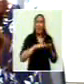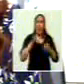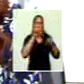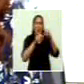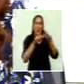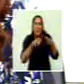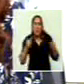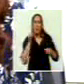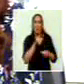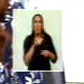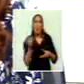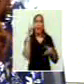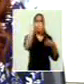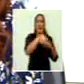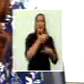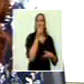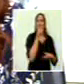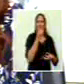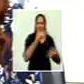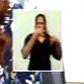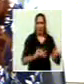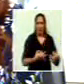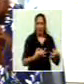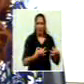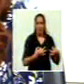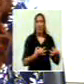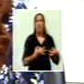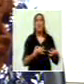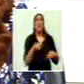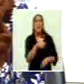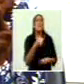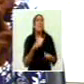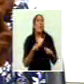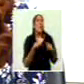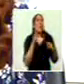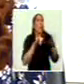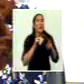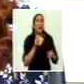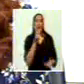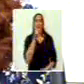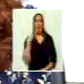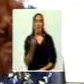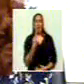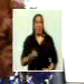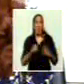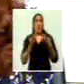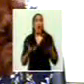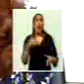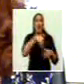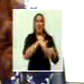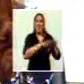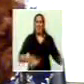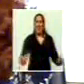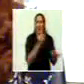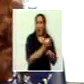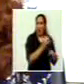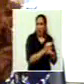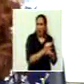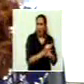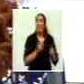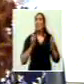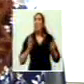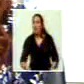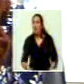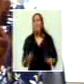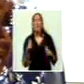manera se contribuye no solamente a una mejor alimentación en nuestros colegios infantiles, sino además